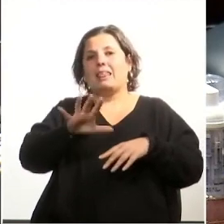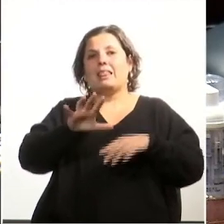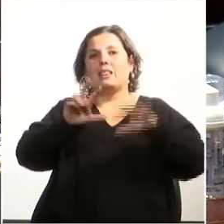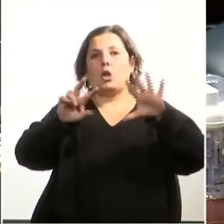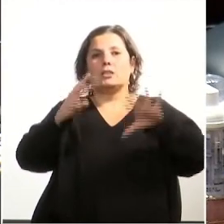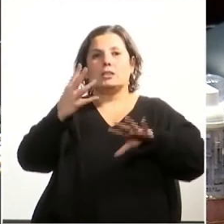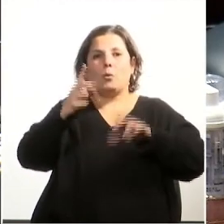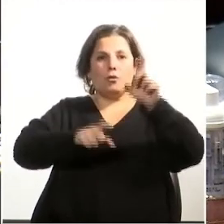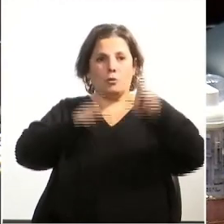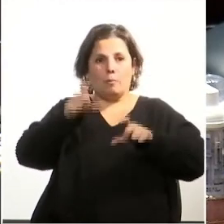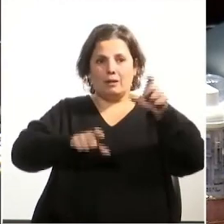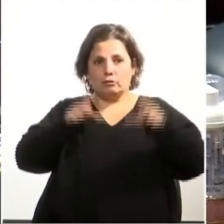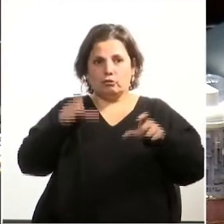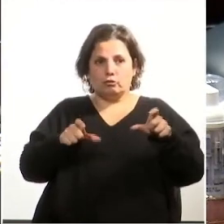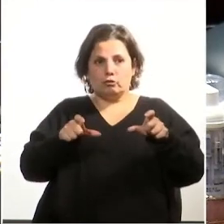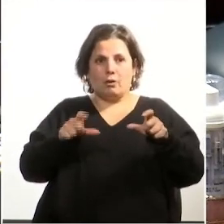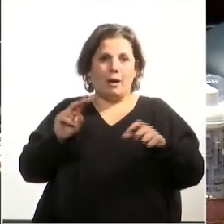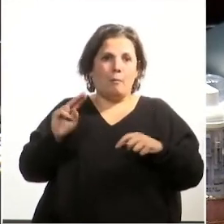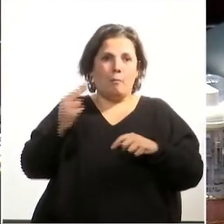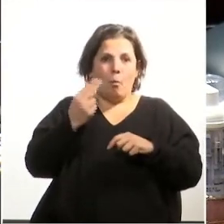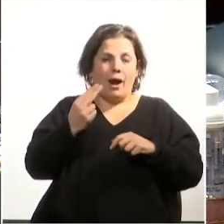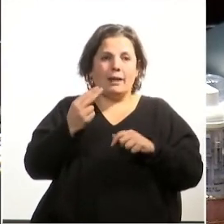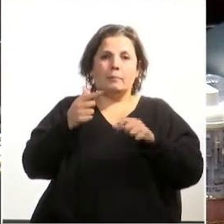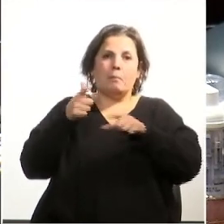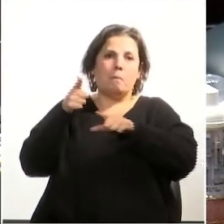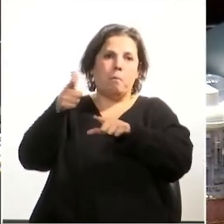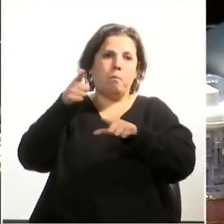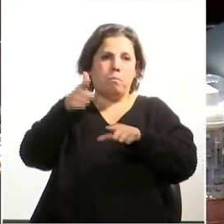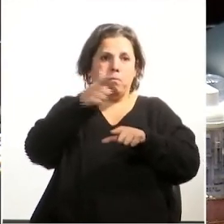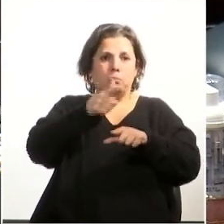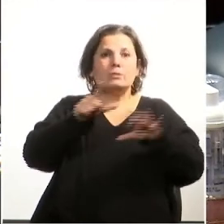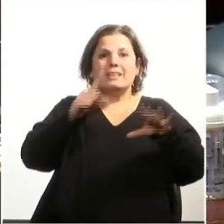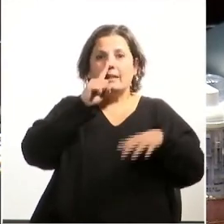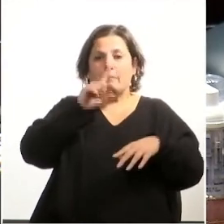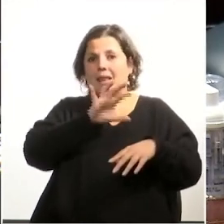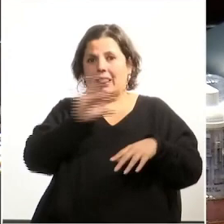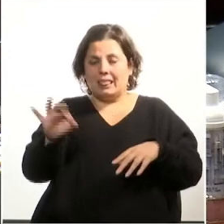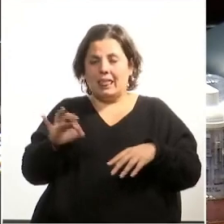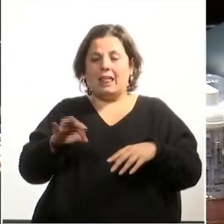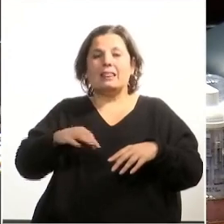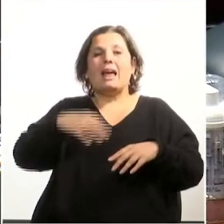7.584 personas muertas por disparo de arma de fuego y